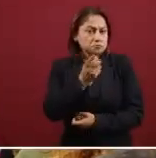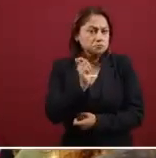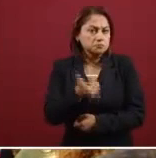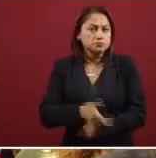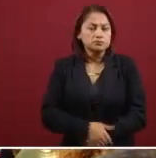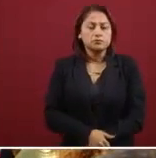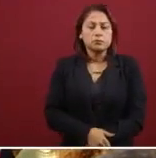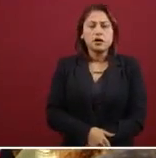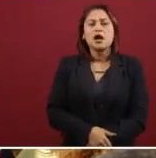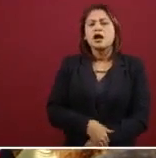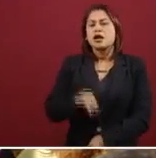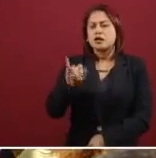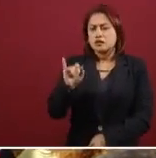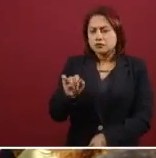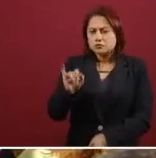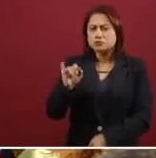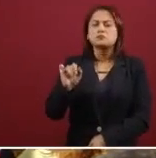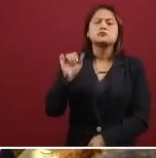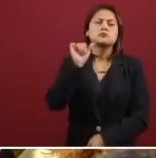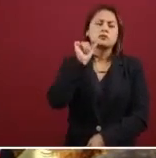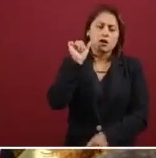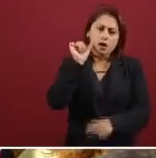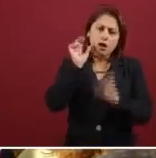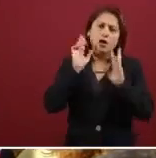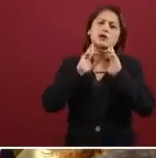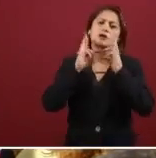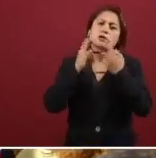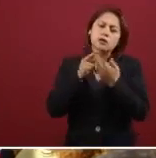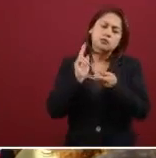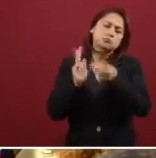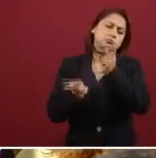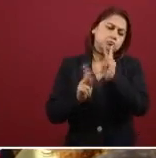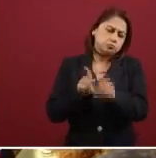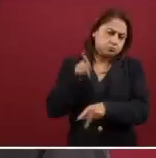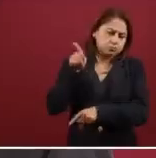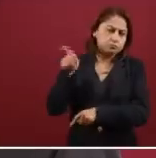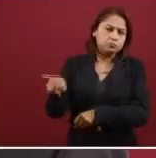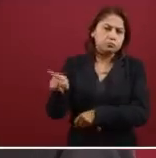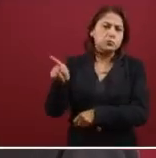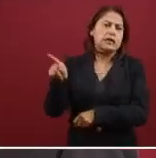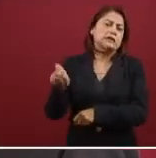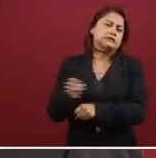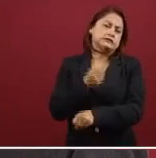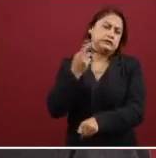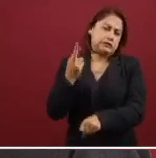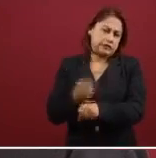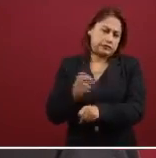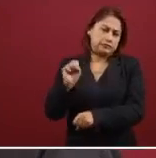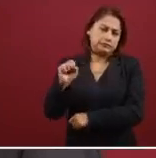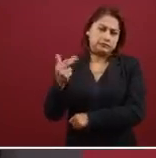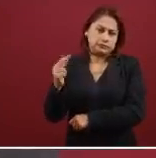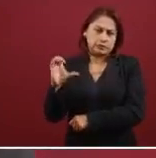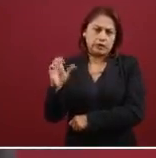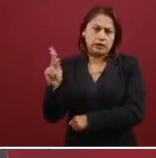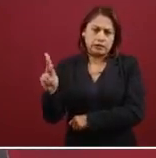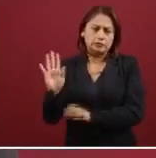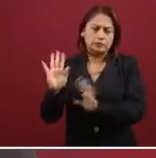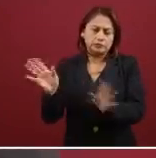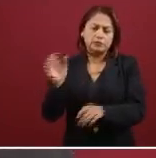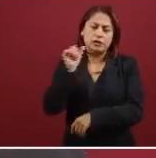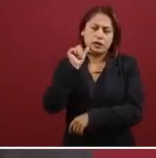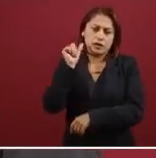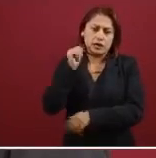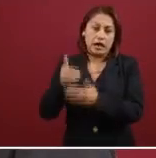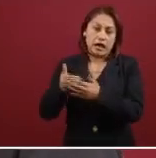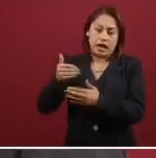Sí, platicamos con el nuevo secretario de Hacienda la semana pasada, previa a la reunión de negocios.